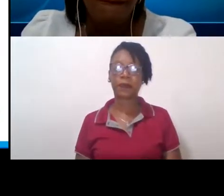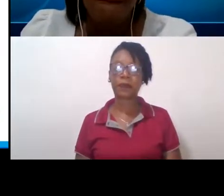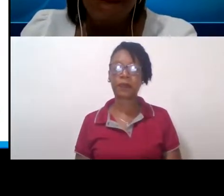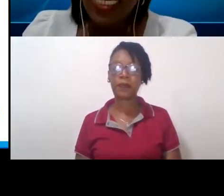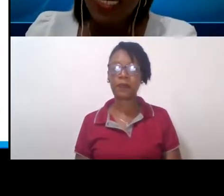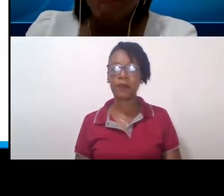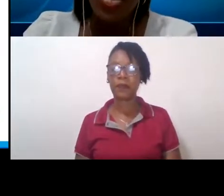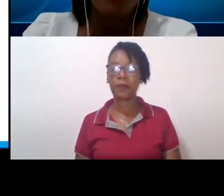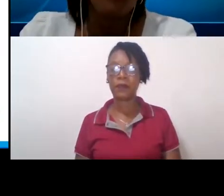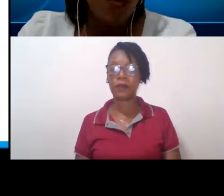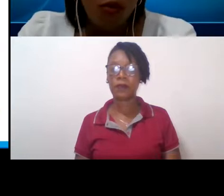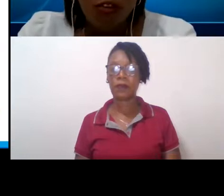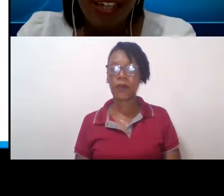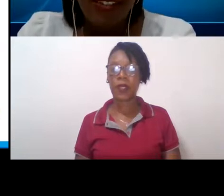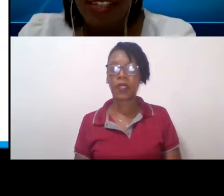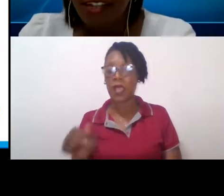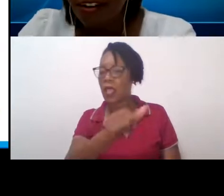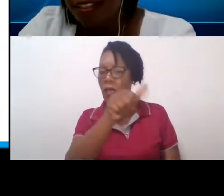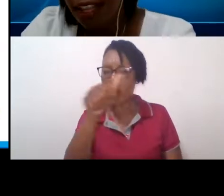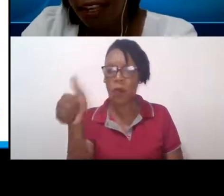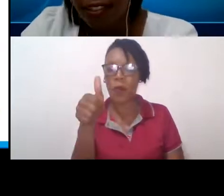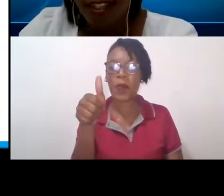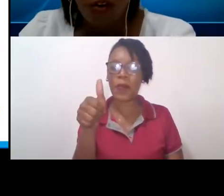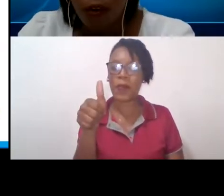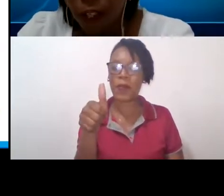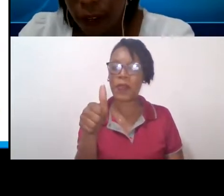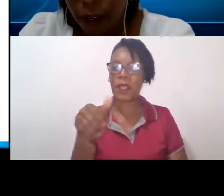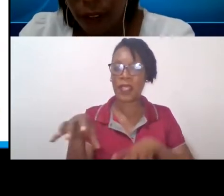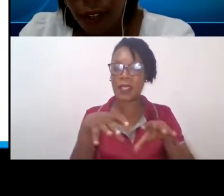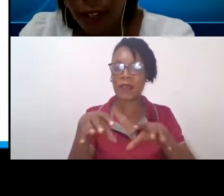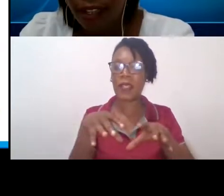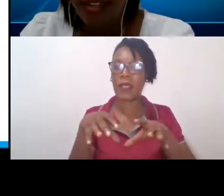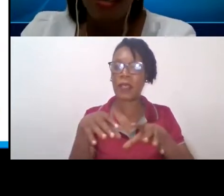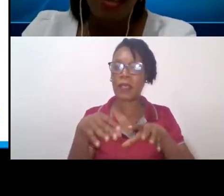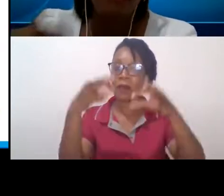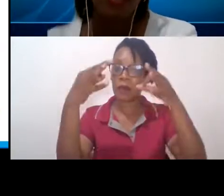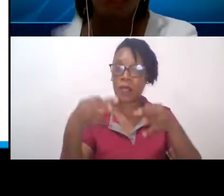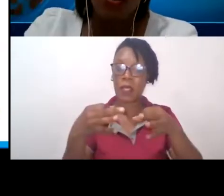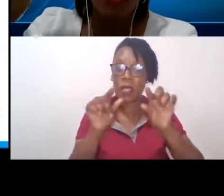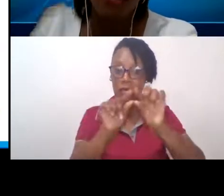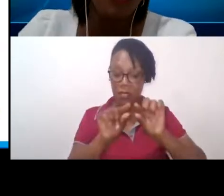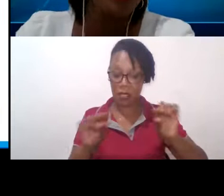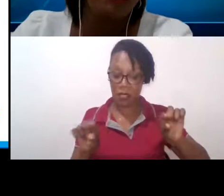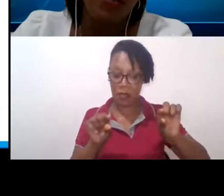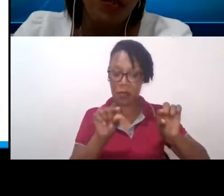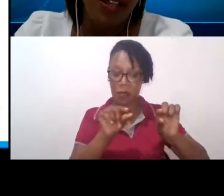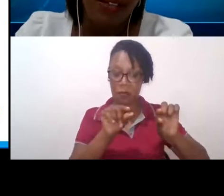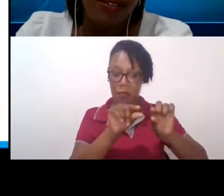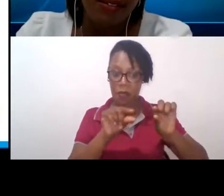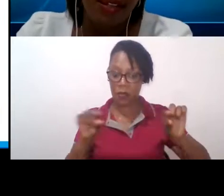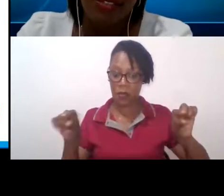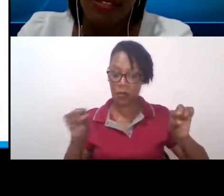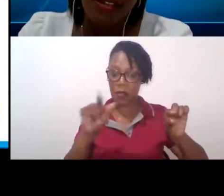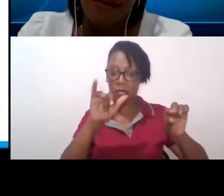importante. Y hay otro recurso que está en internet, ahí les dejo el link, y también, bueno, siempre Polito sube